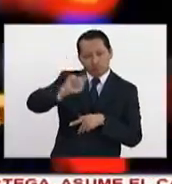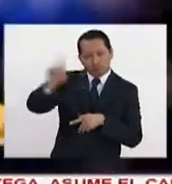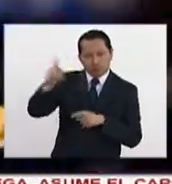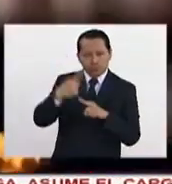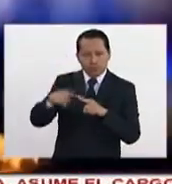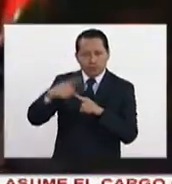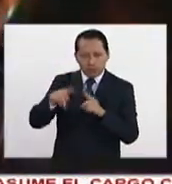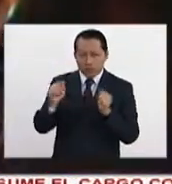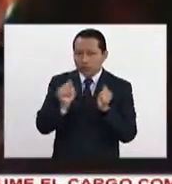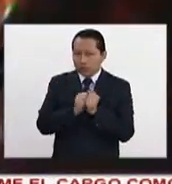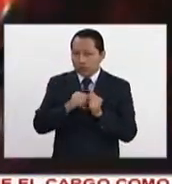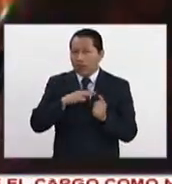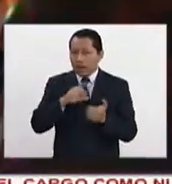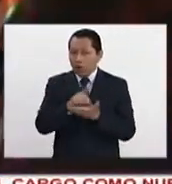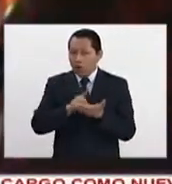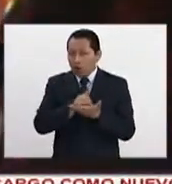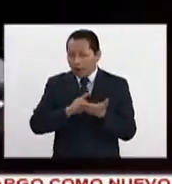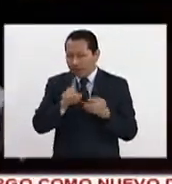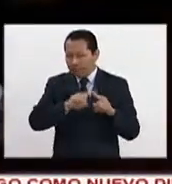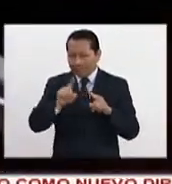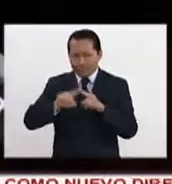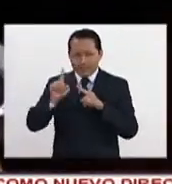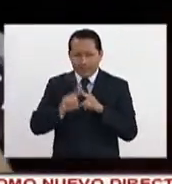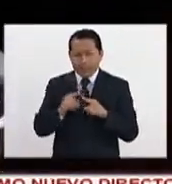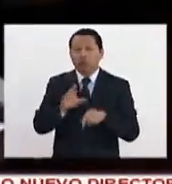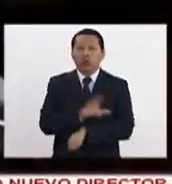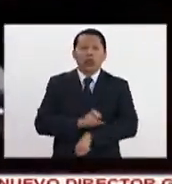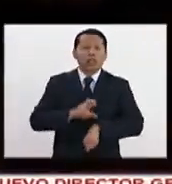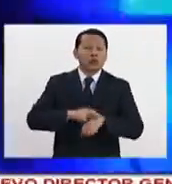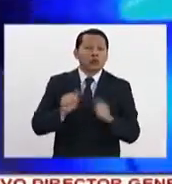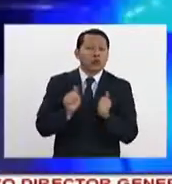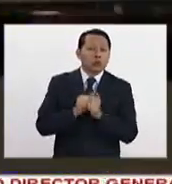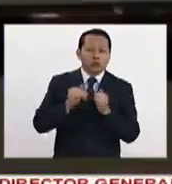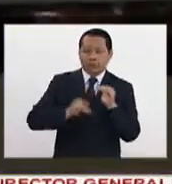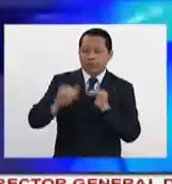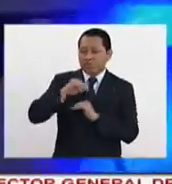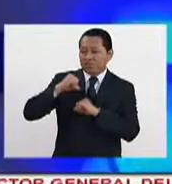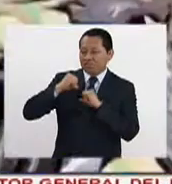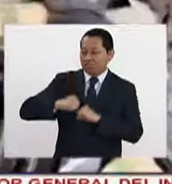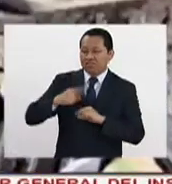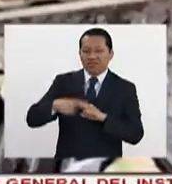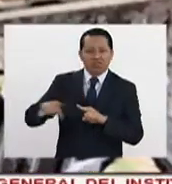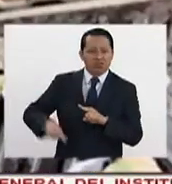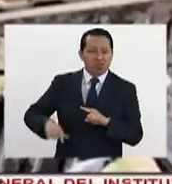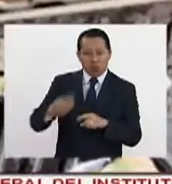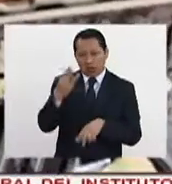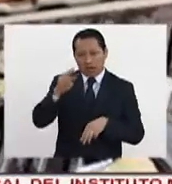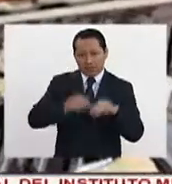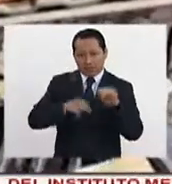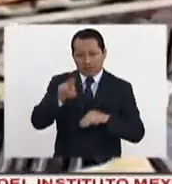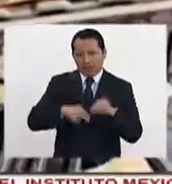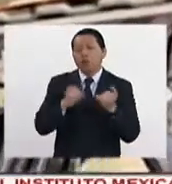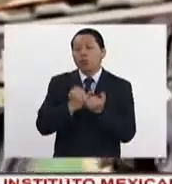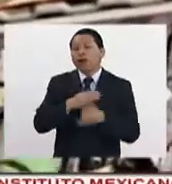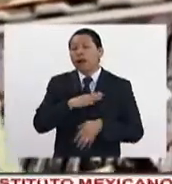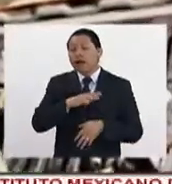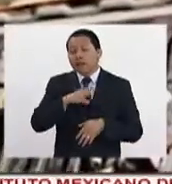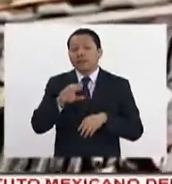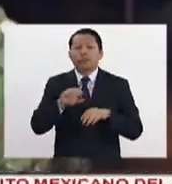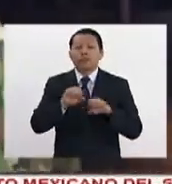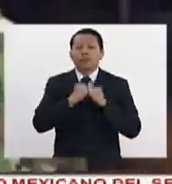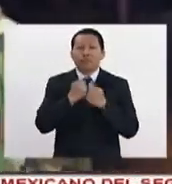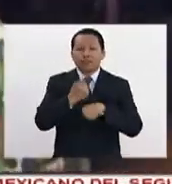delitos relacionados con sustancias ilícitas. Se coordinará con autoridades de los 3 niveles de gobierno y con la sociedad civil para